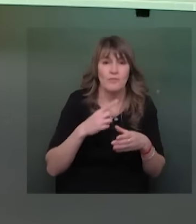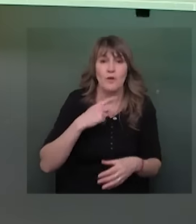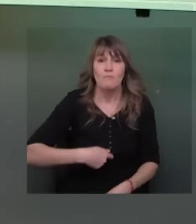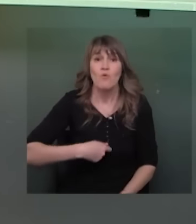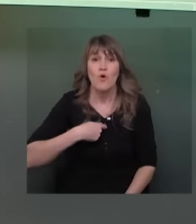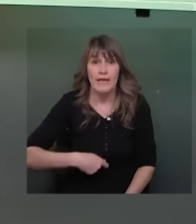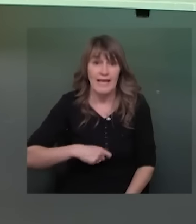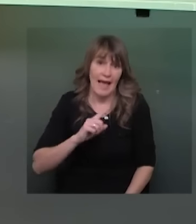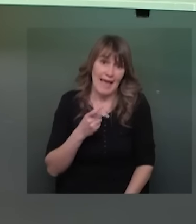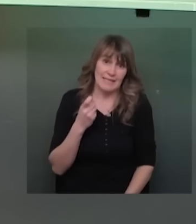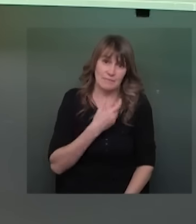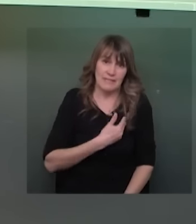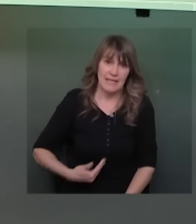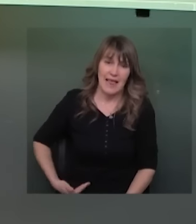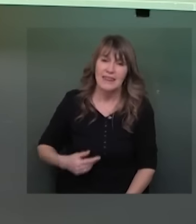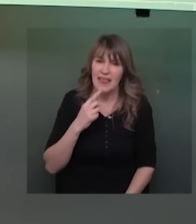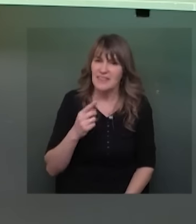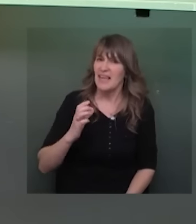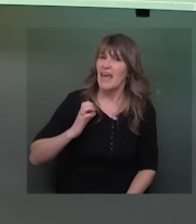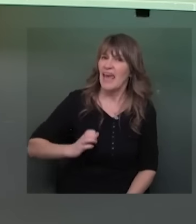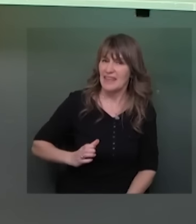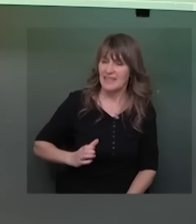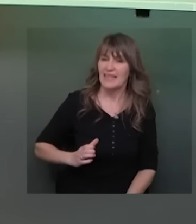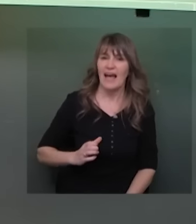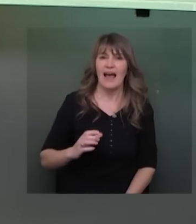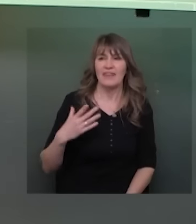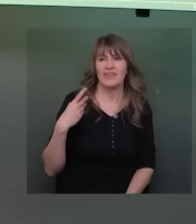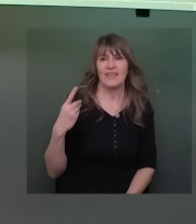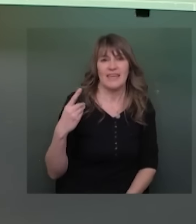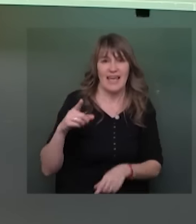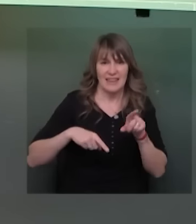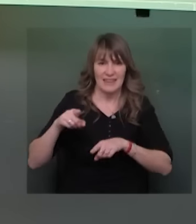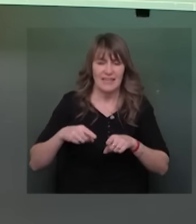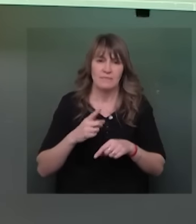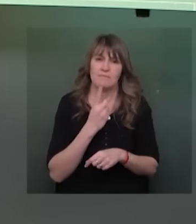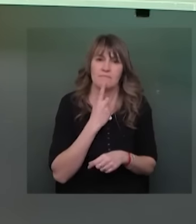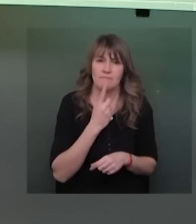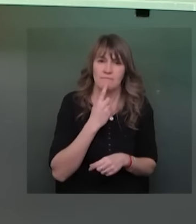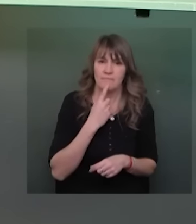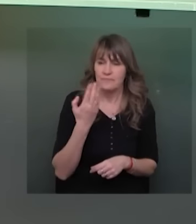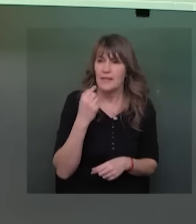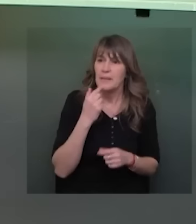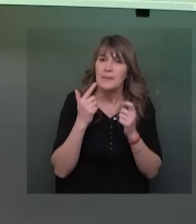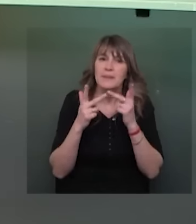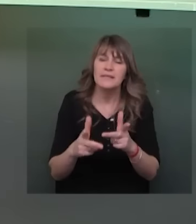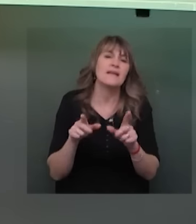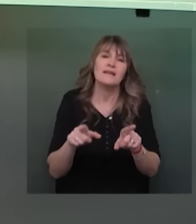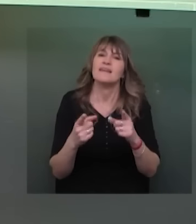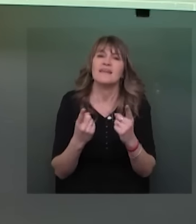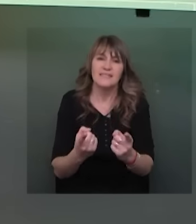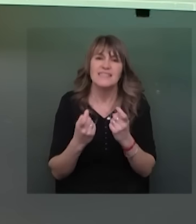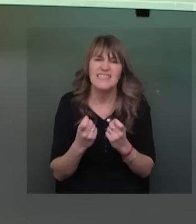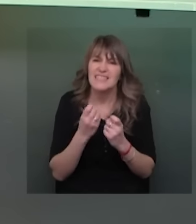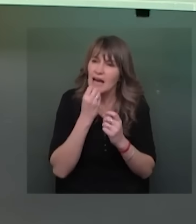defendió la ética de la diligencia política y también en un discurso reciente habló de la necesidad de que haya